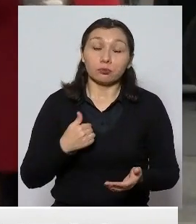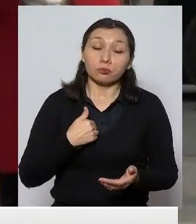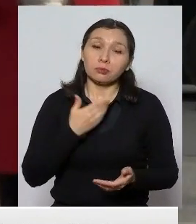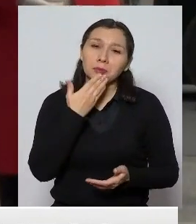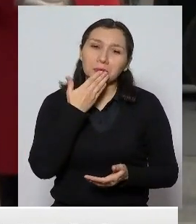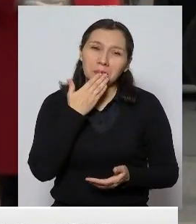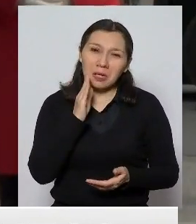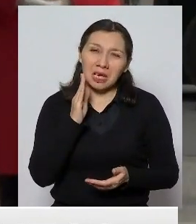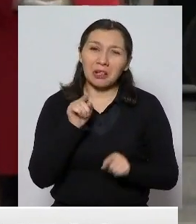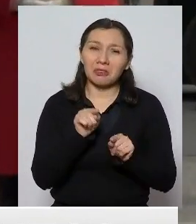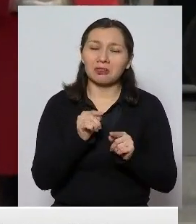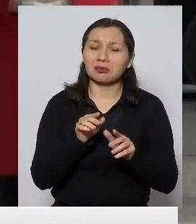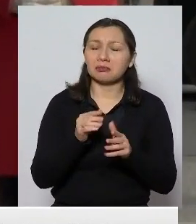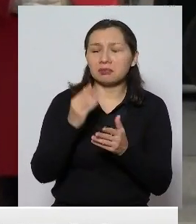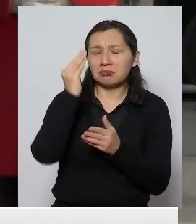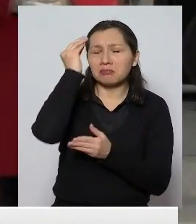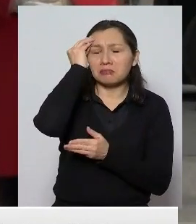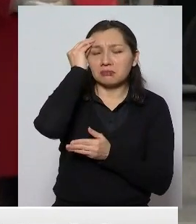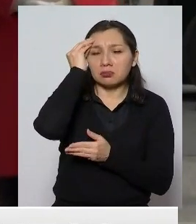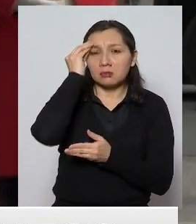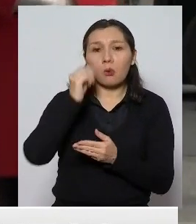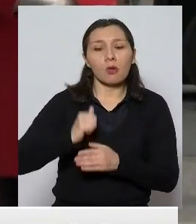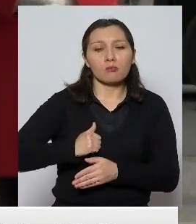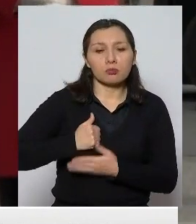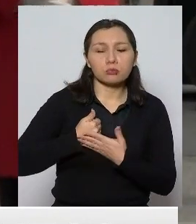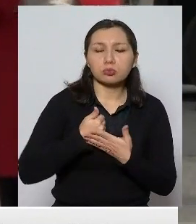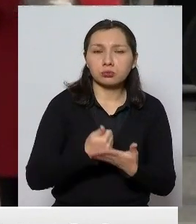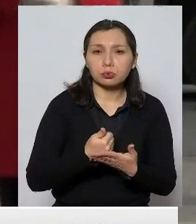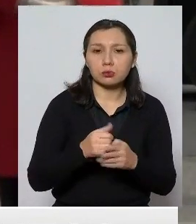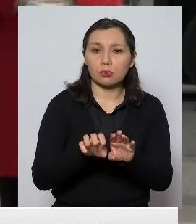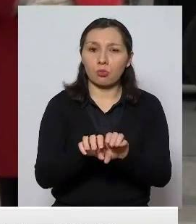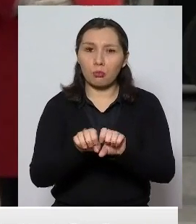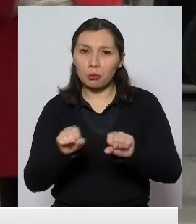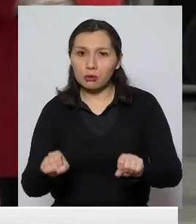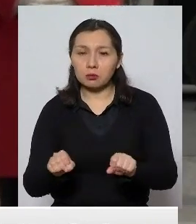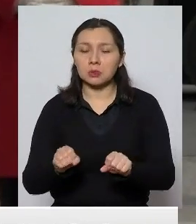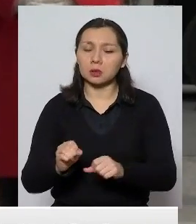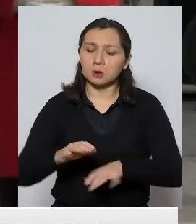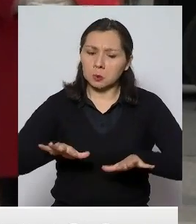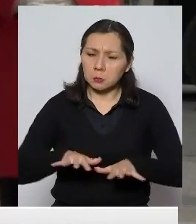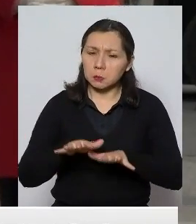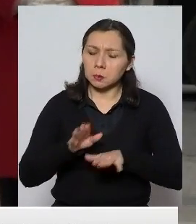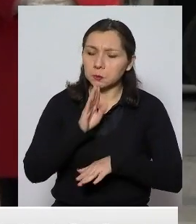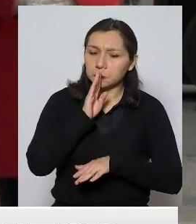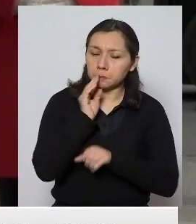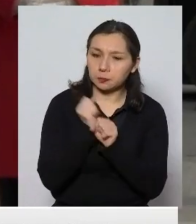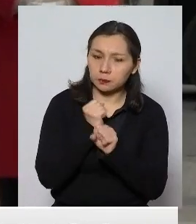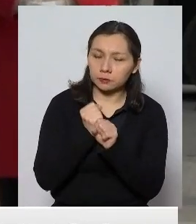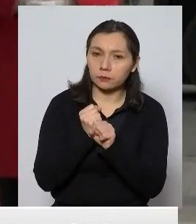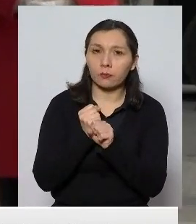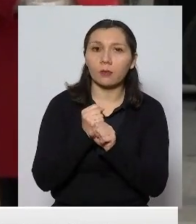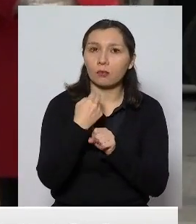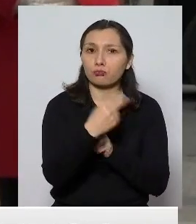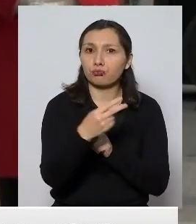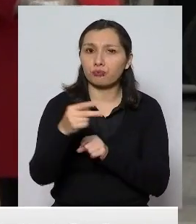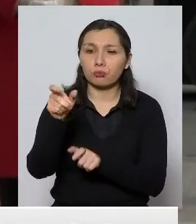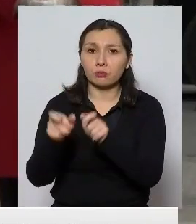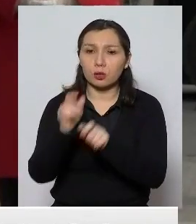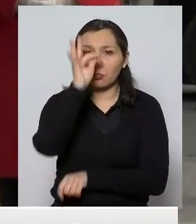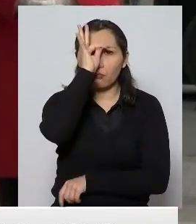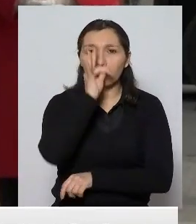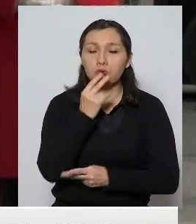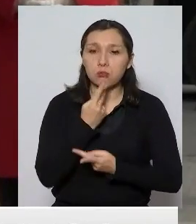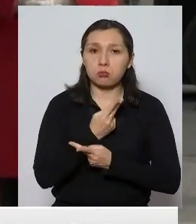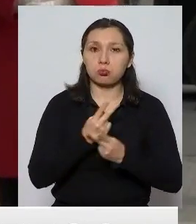prefiero quedarme con la generosidad, el compromiso, la abnegación con que han trabajado los